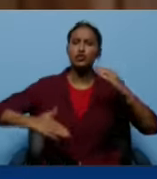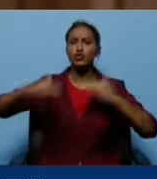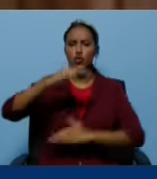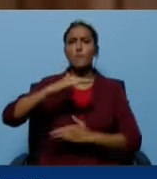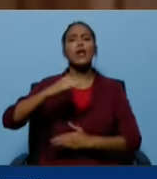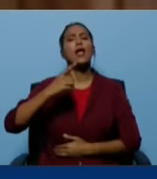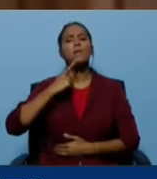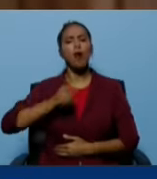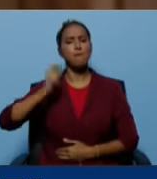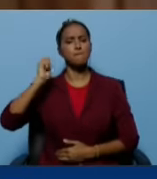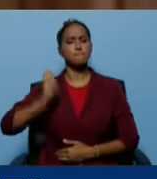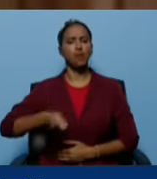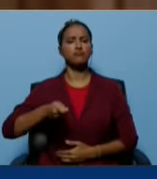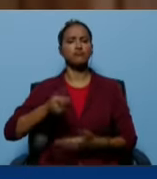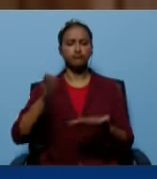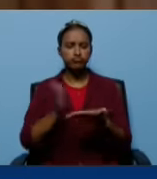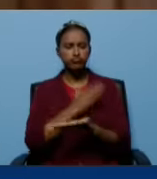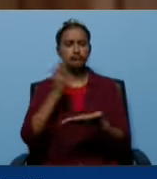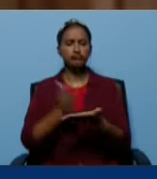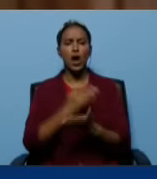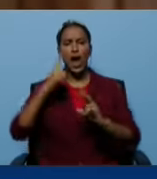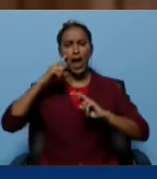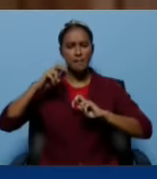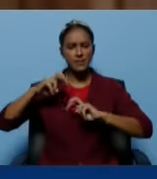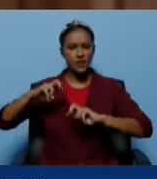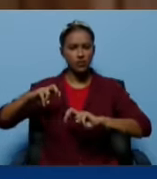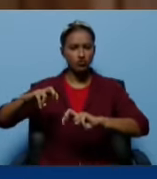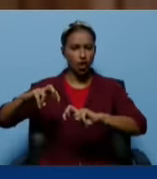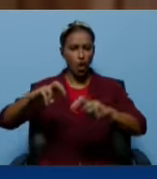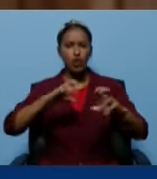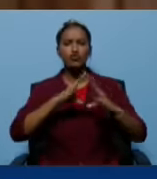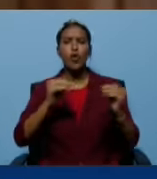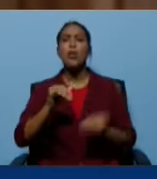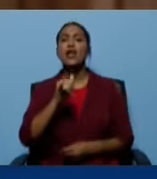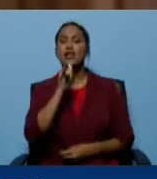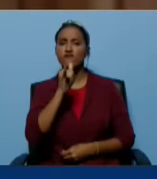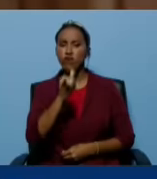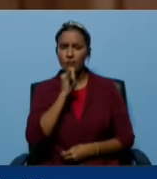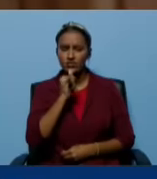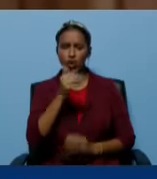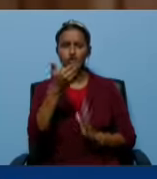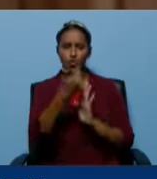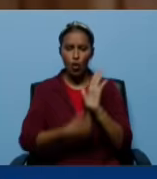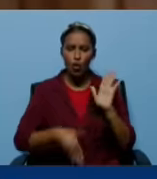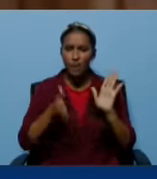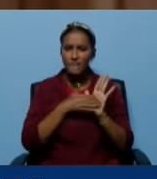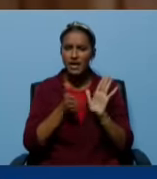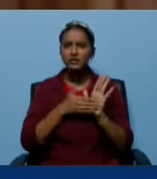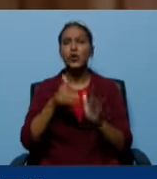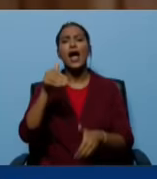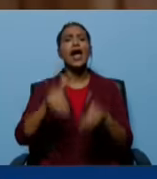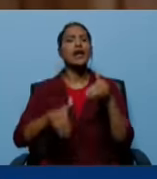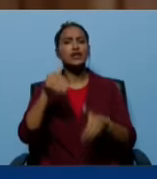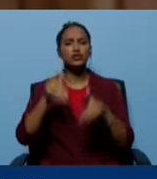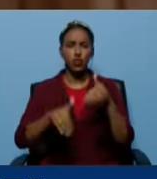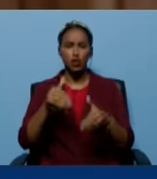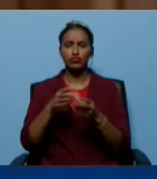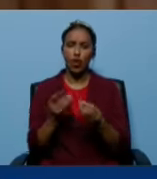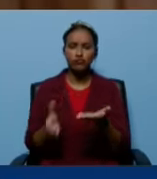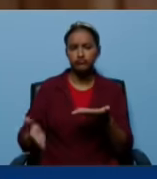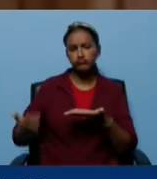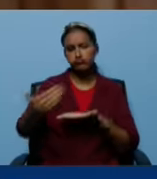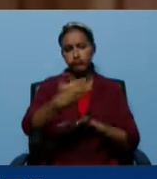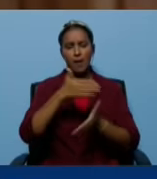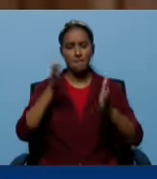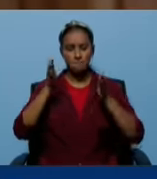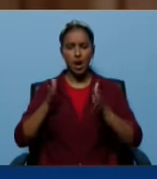que pueden verificar y corroborar la información y los documentos electorales que se someten en su jurisdicción.